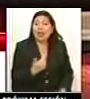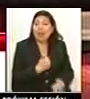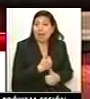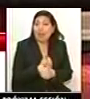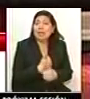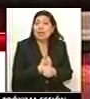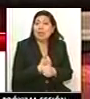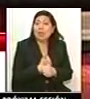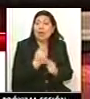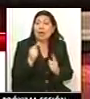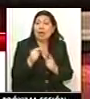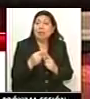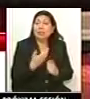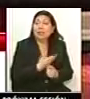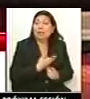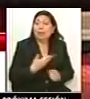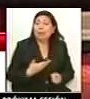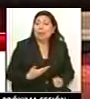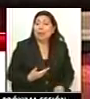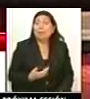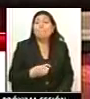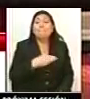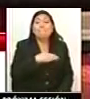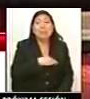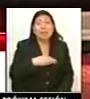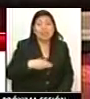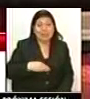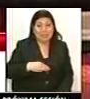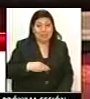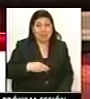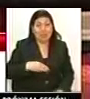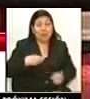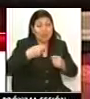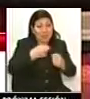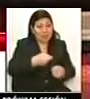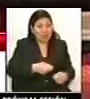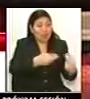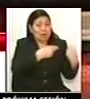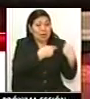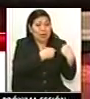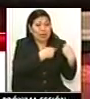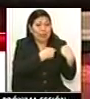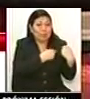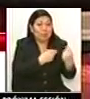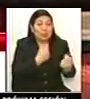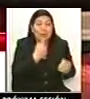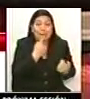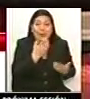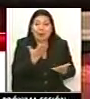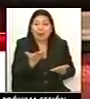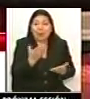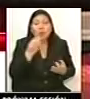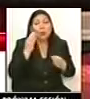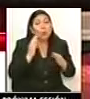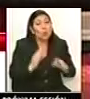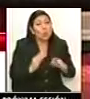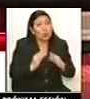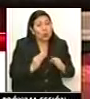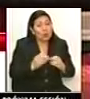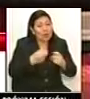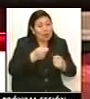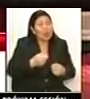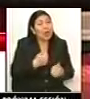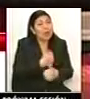ayacuchana hacia el Ejecutivo, especialmente al Ministerio de Agricultura, porque estamos solicitando la declaratoria en emergencia del agro